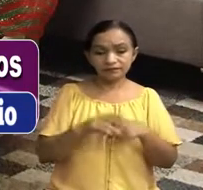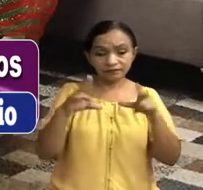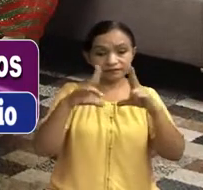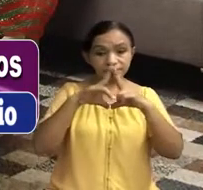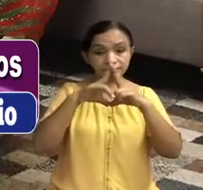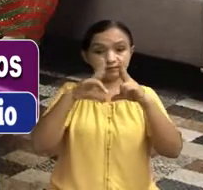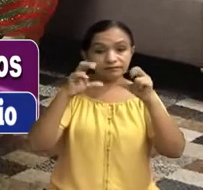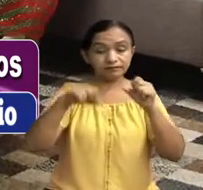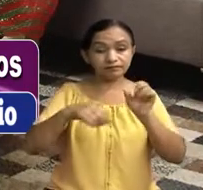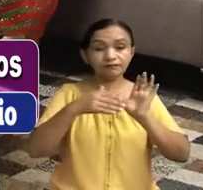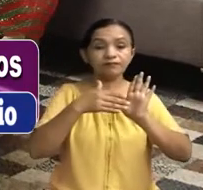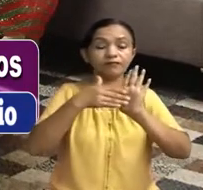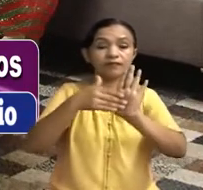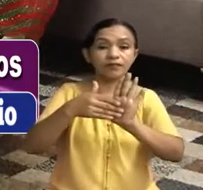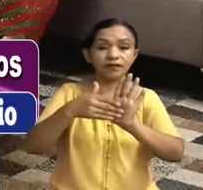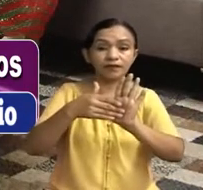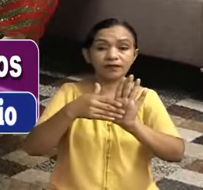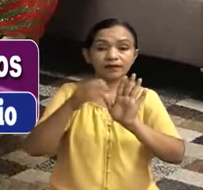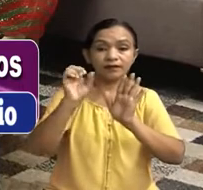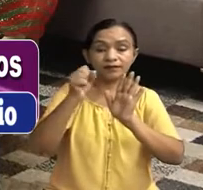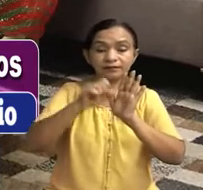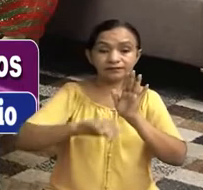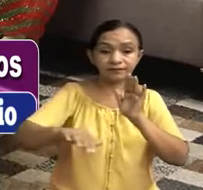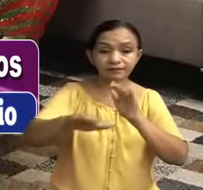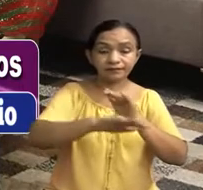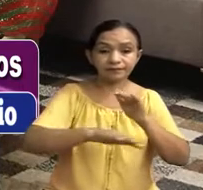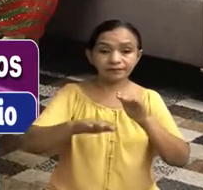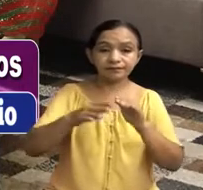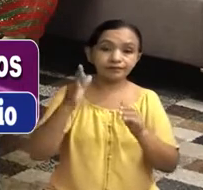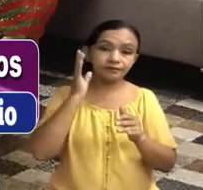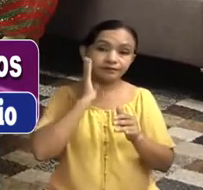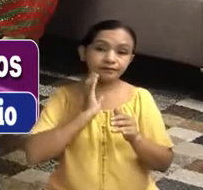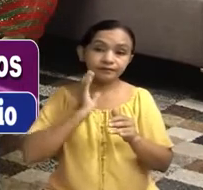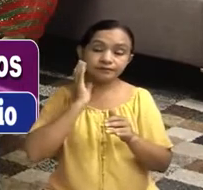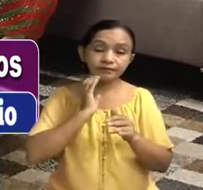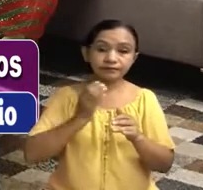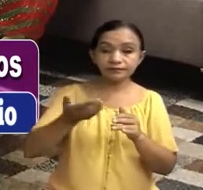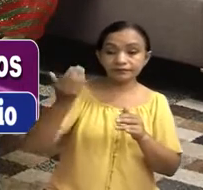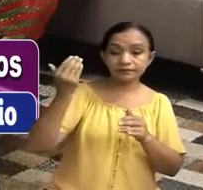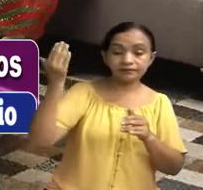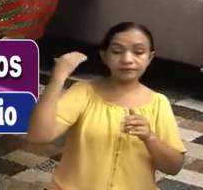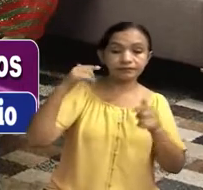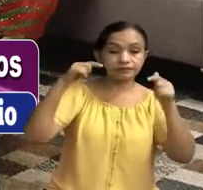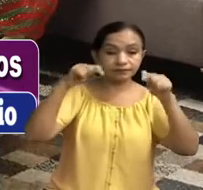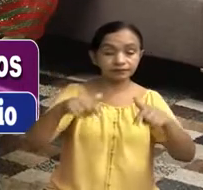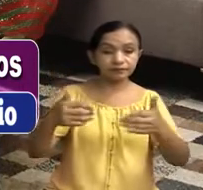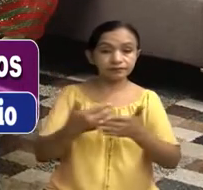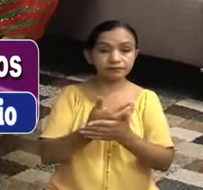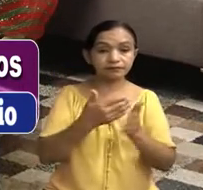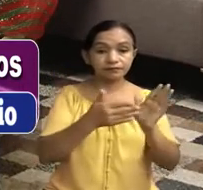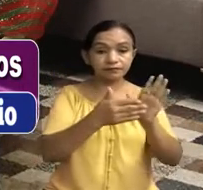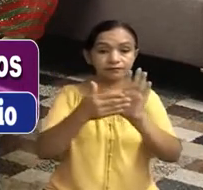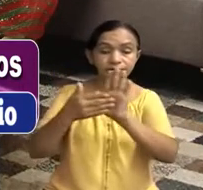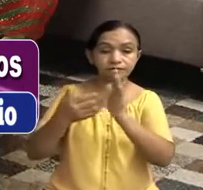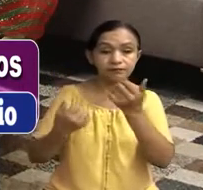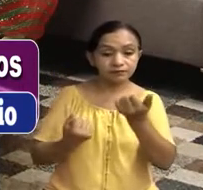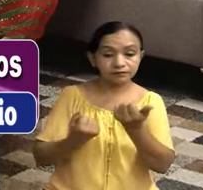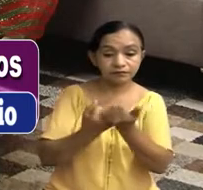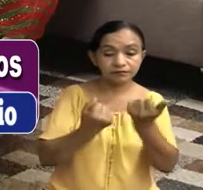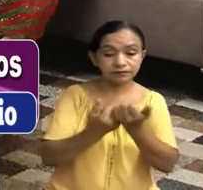socialismo ha demostrado en las experiencias históricas y presentes que es el modelo alternativo, un modelo de